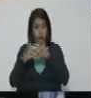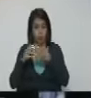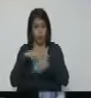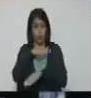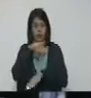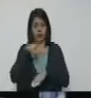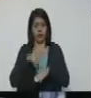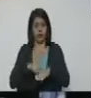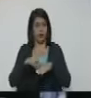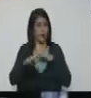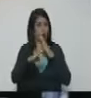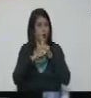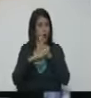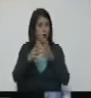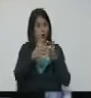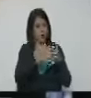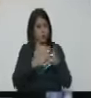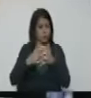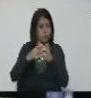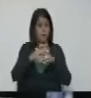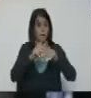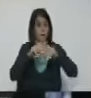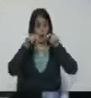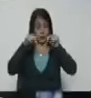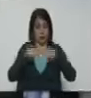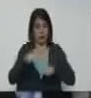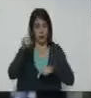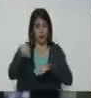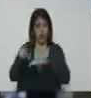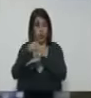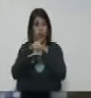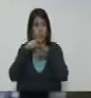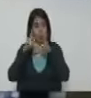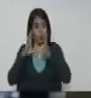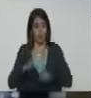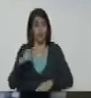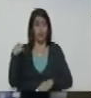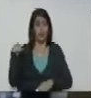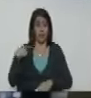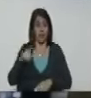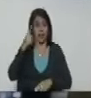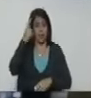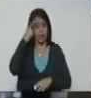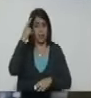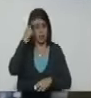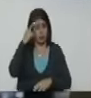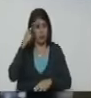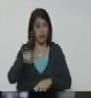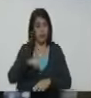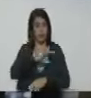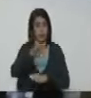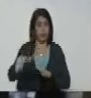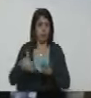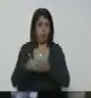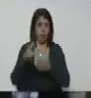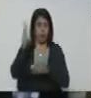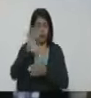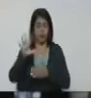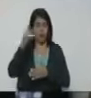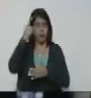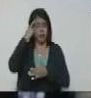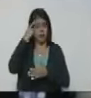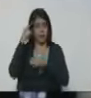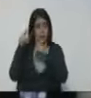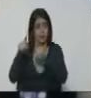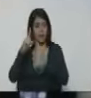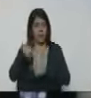nacionalista, antiimperialista. Pero aquí también el gobierno tiene que saber que toda Venezuela sabe,